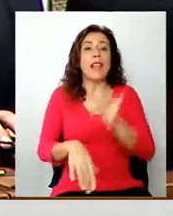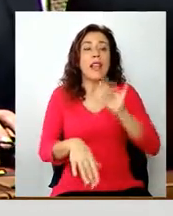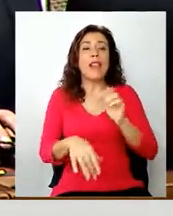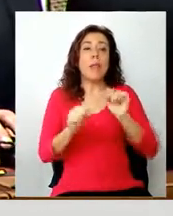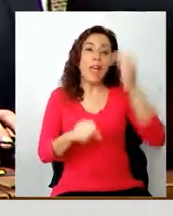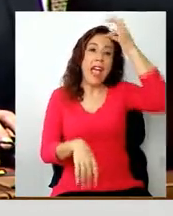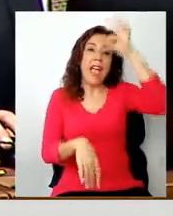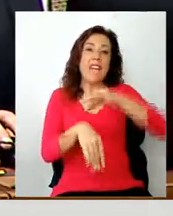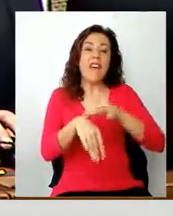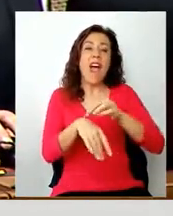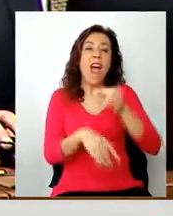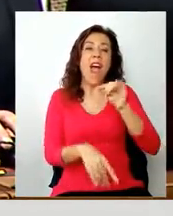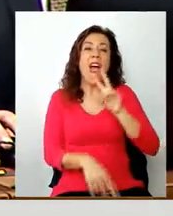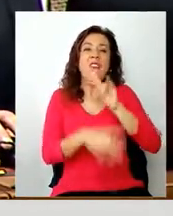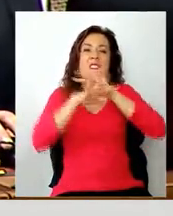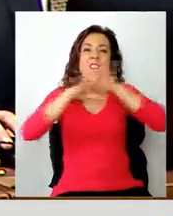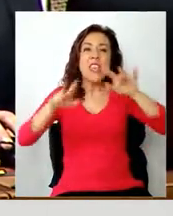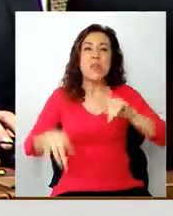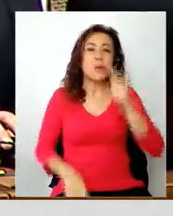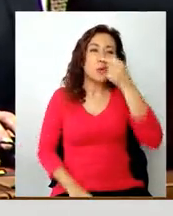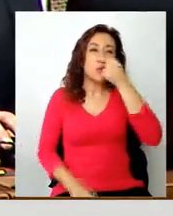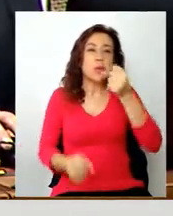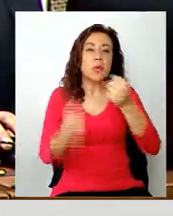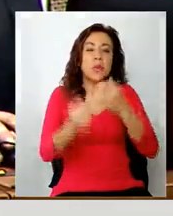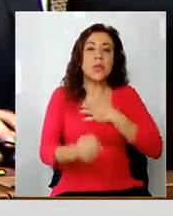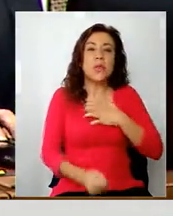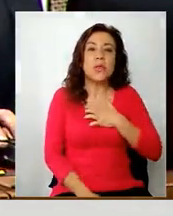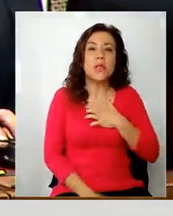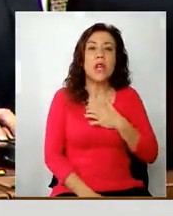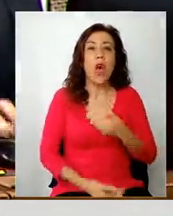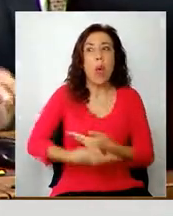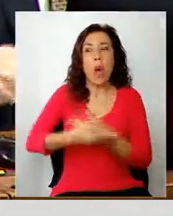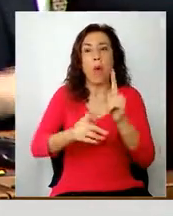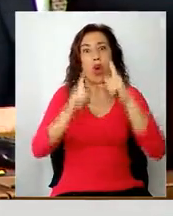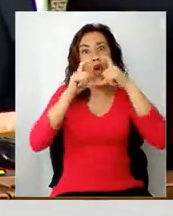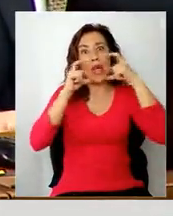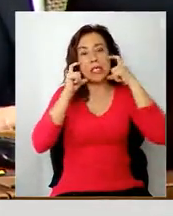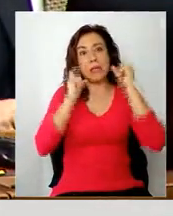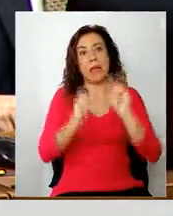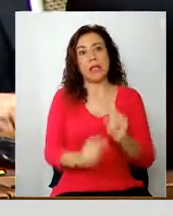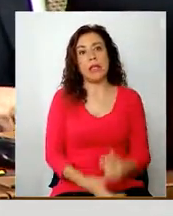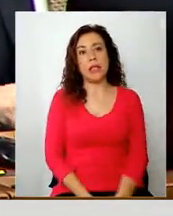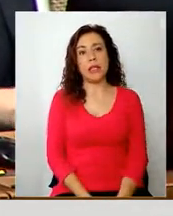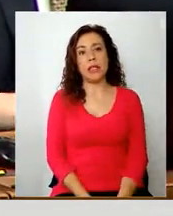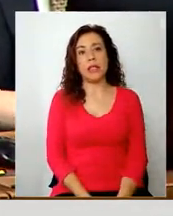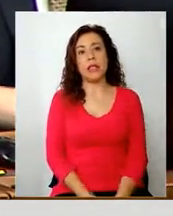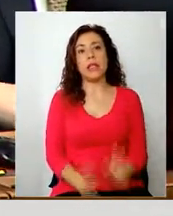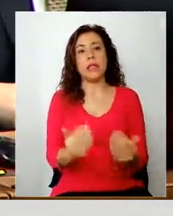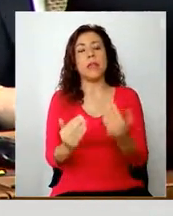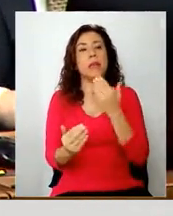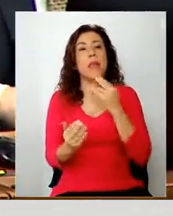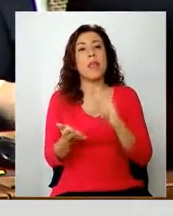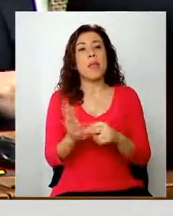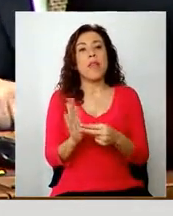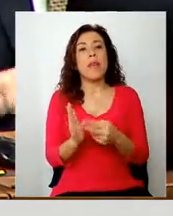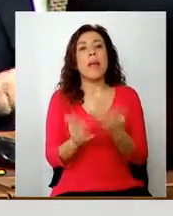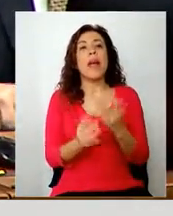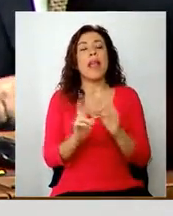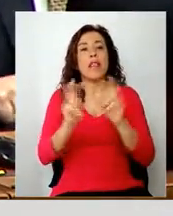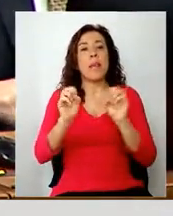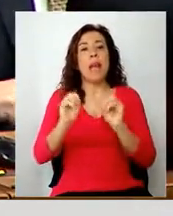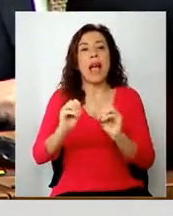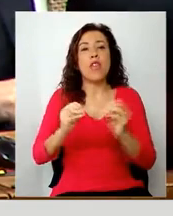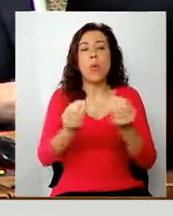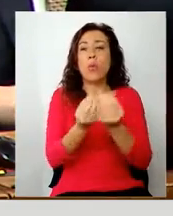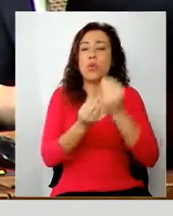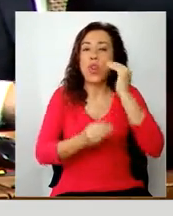incierl obviamente nadie pretende ponerle mascarilla una guagua O al menos eso espero hay que hablar además de las consecuencias en materia educativa muchos niños en edad